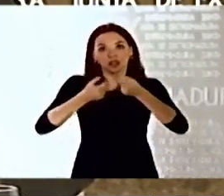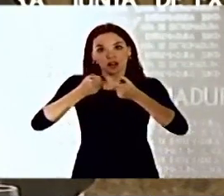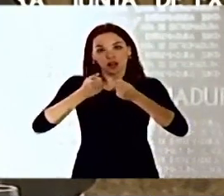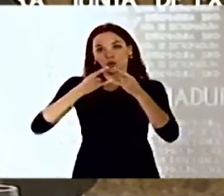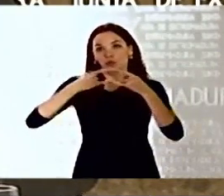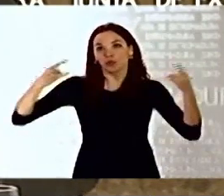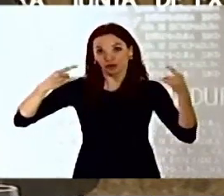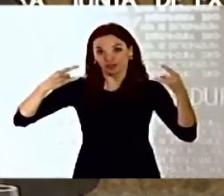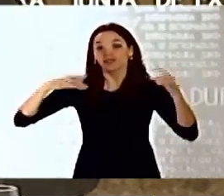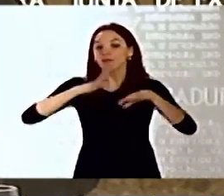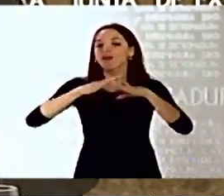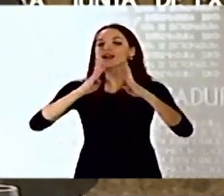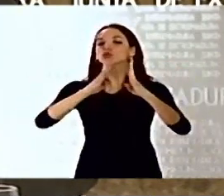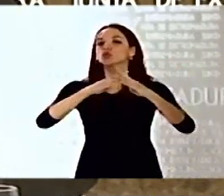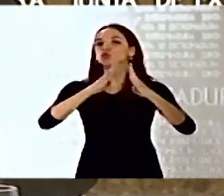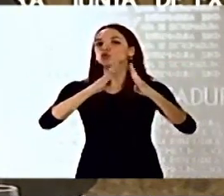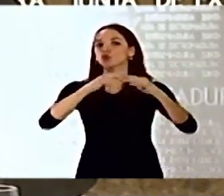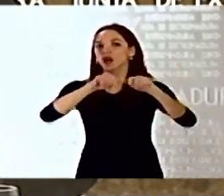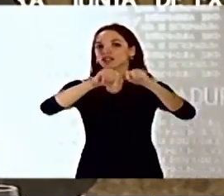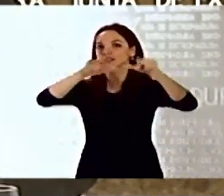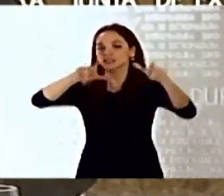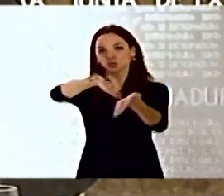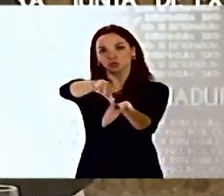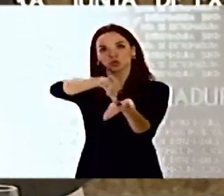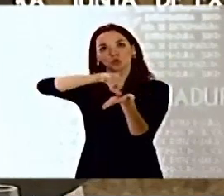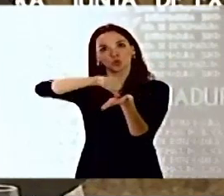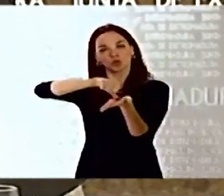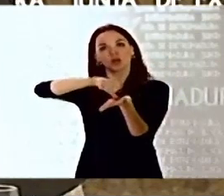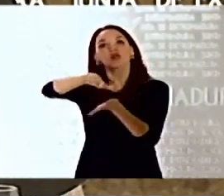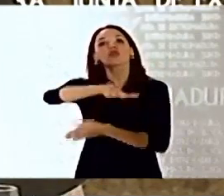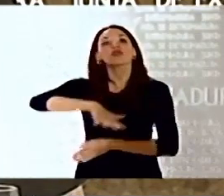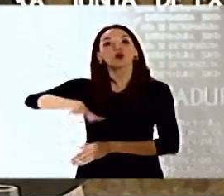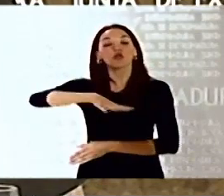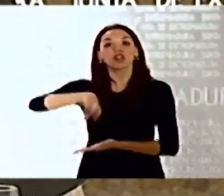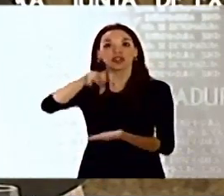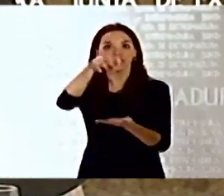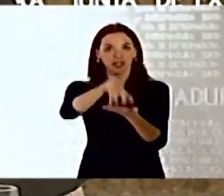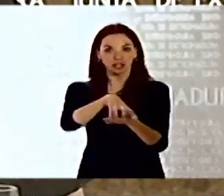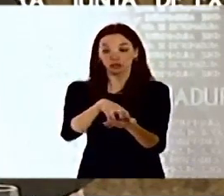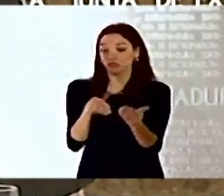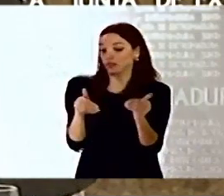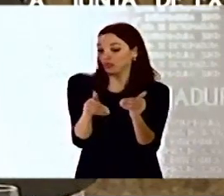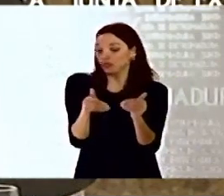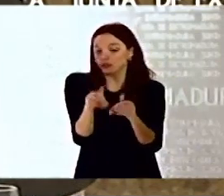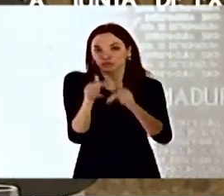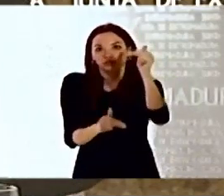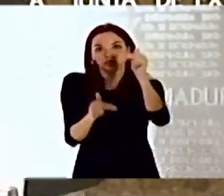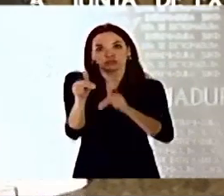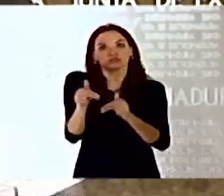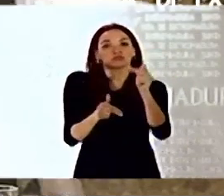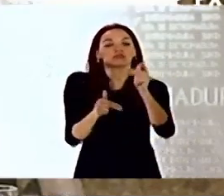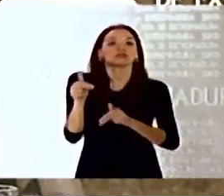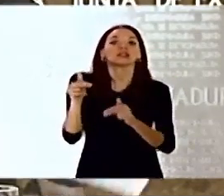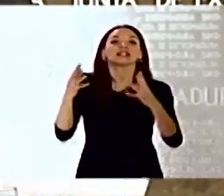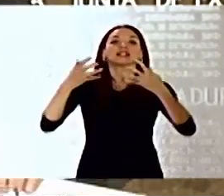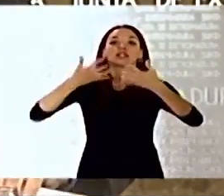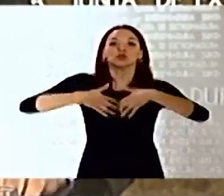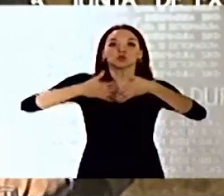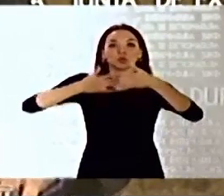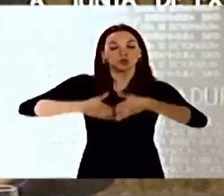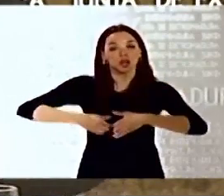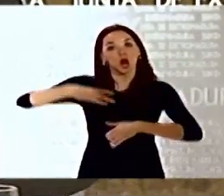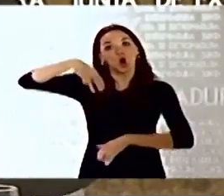las infraestructuras centralizado en el centro que se va a construir en el polígono industrial de